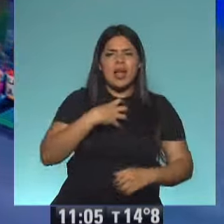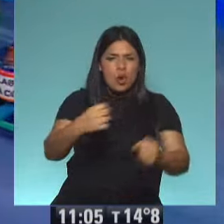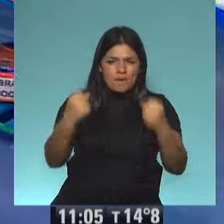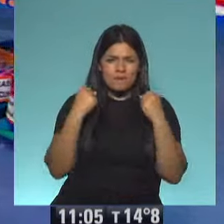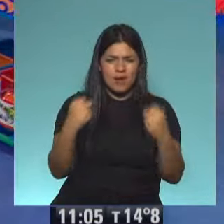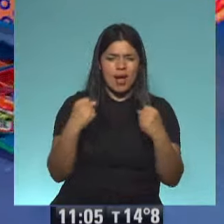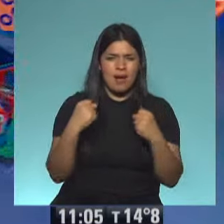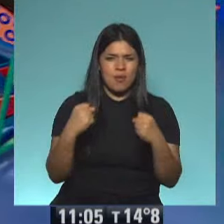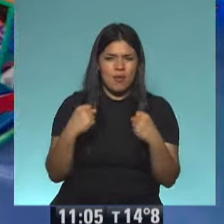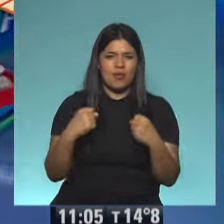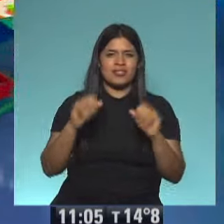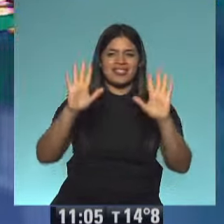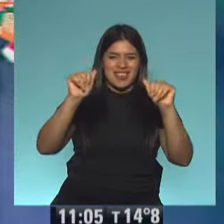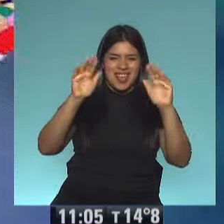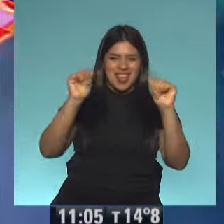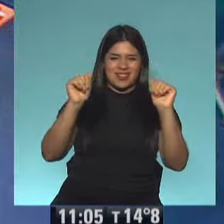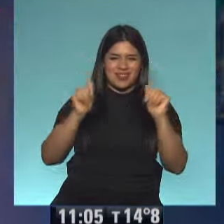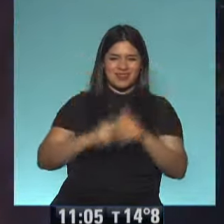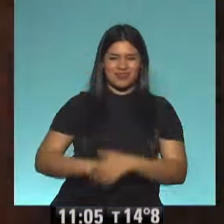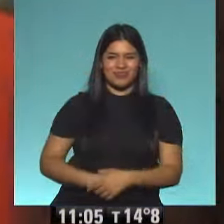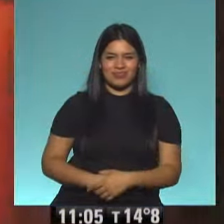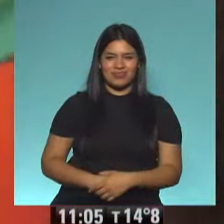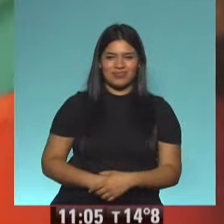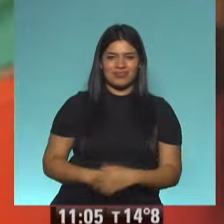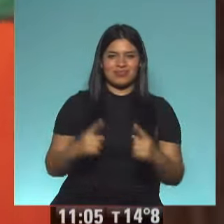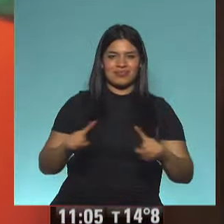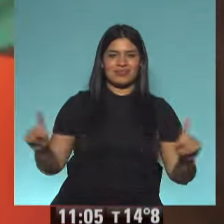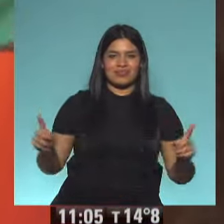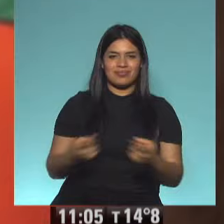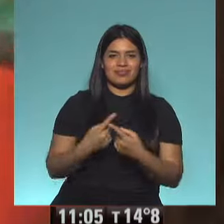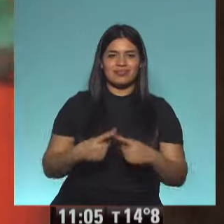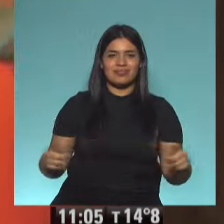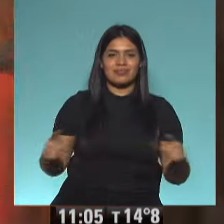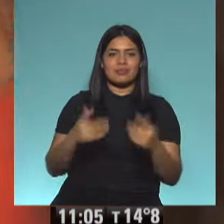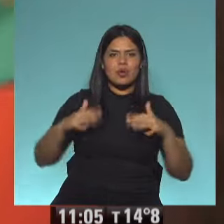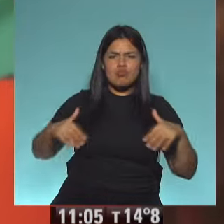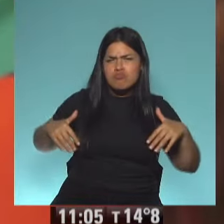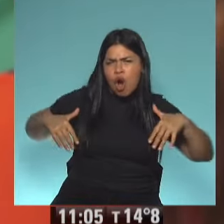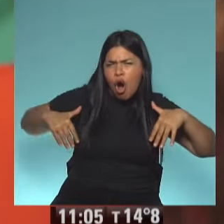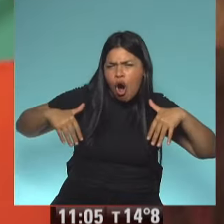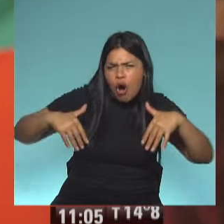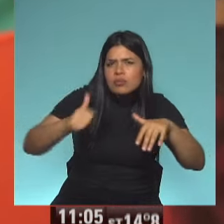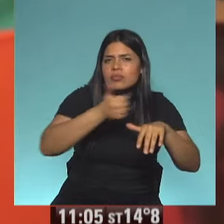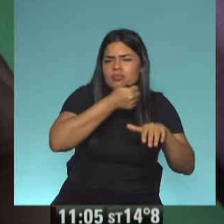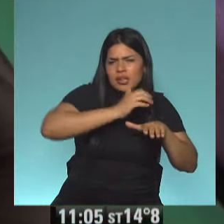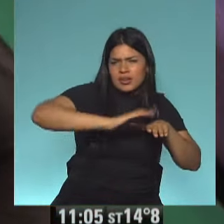¡Aguante primer grado! ¡Chao! ¡Sí, hasta el monstruo de la laguna!